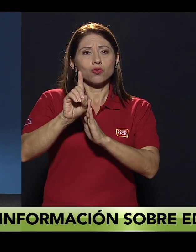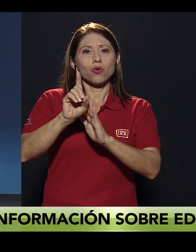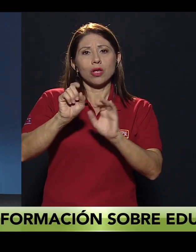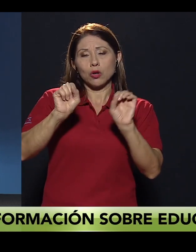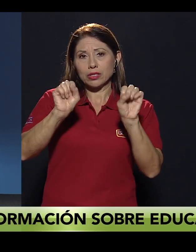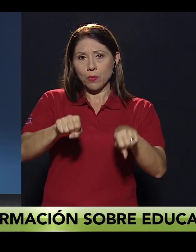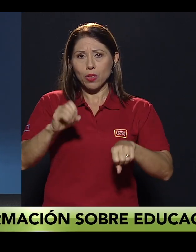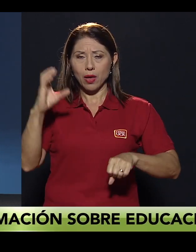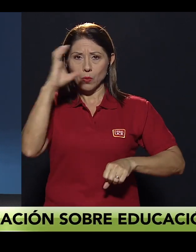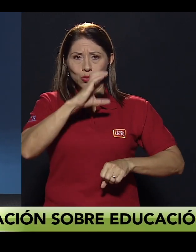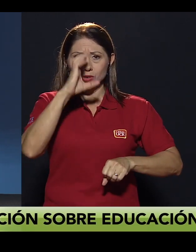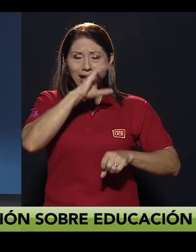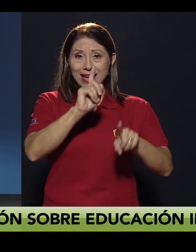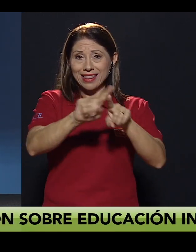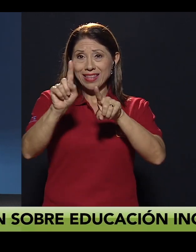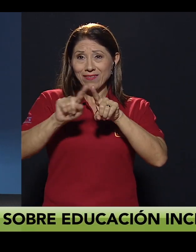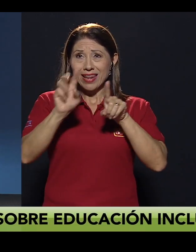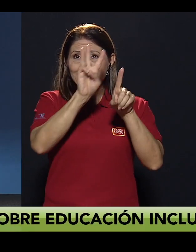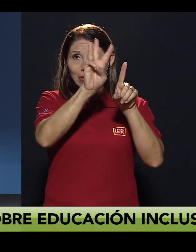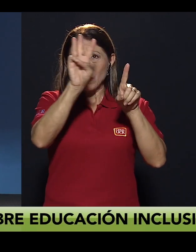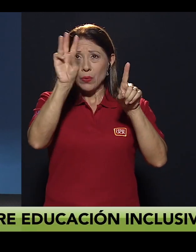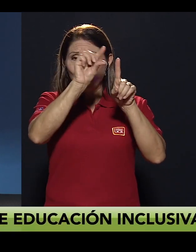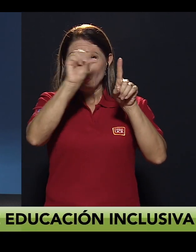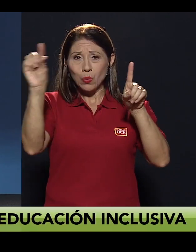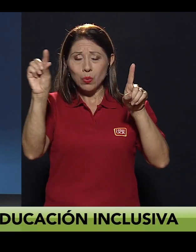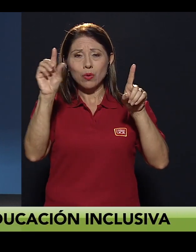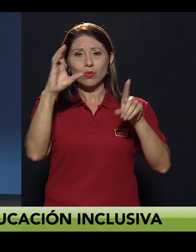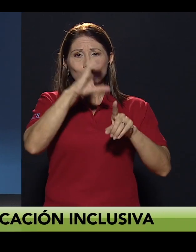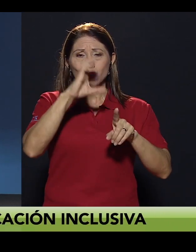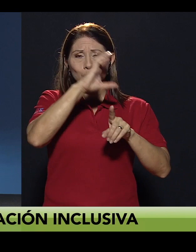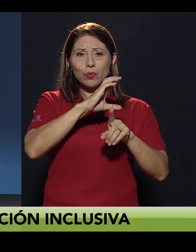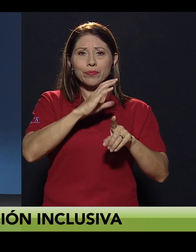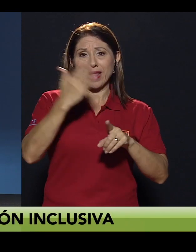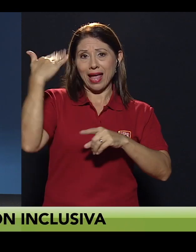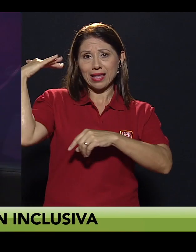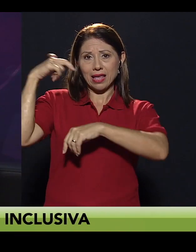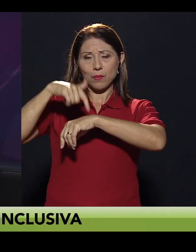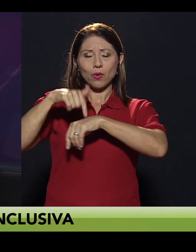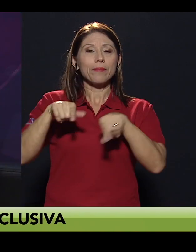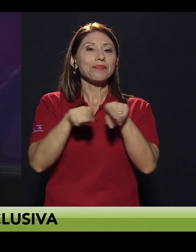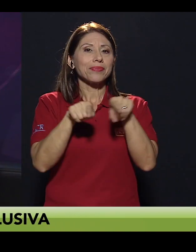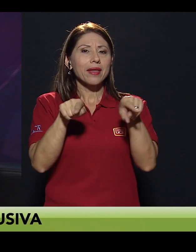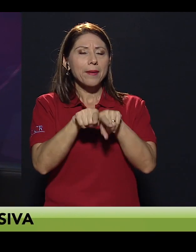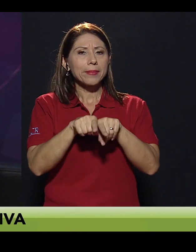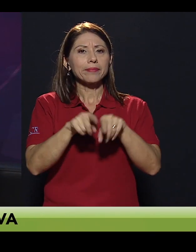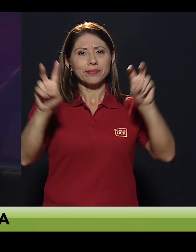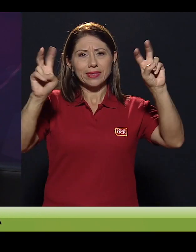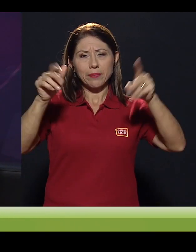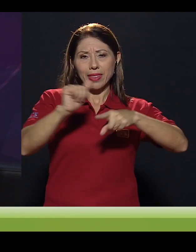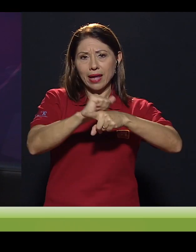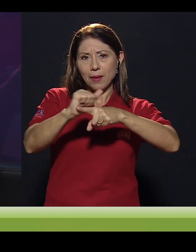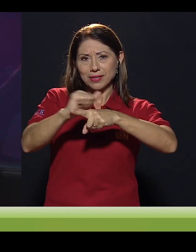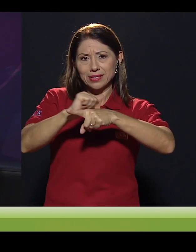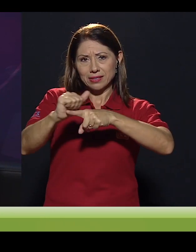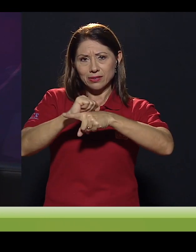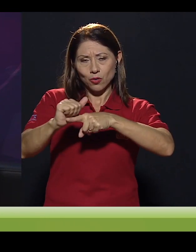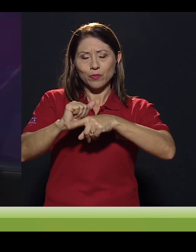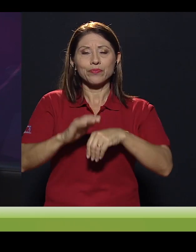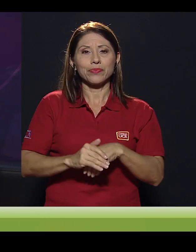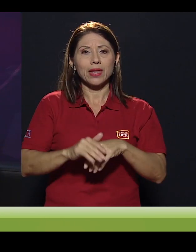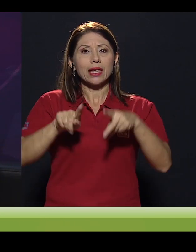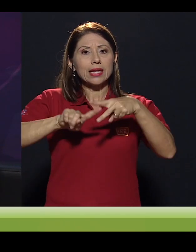desarrollo de lo que se podía buscar en los navegadores de aquella época. Lo mismo en materia de capacitación. Iniciamos